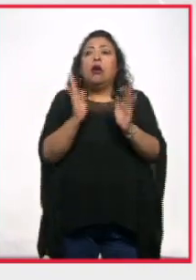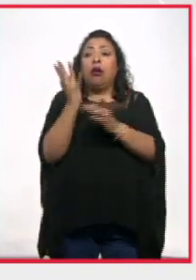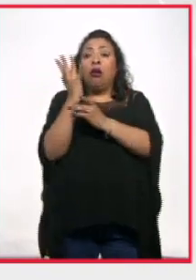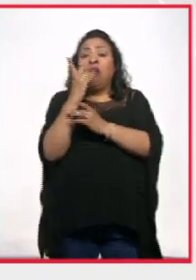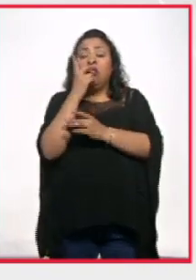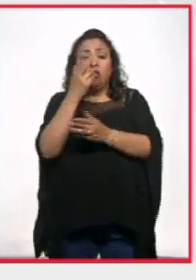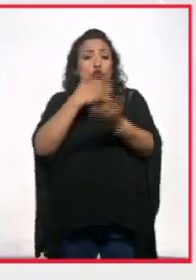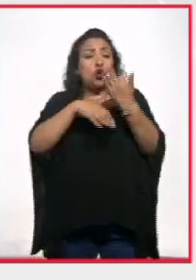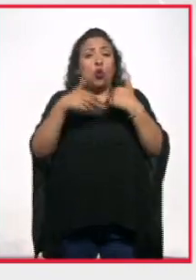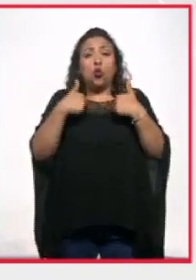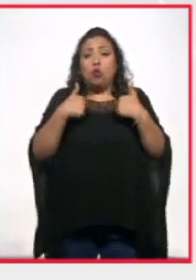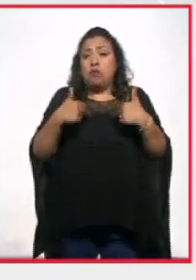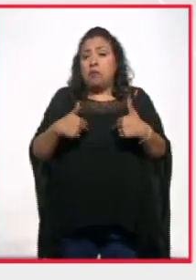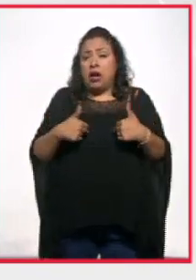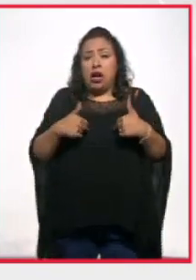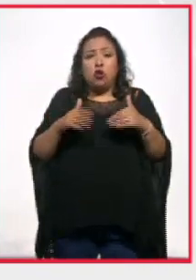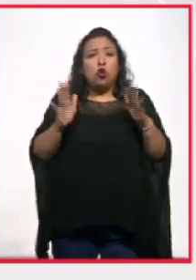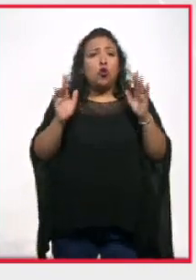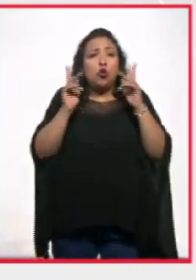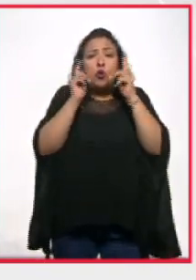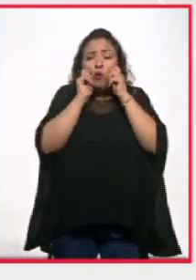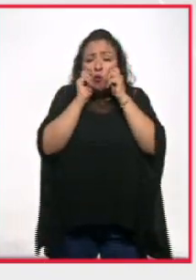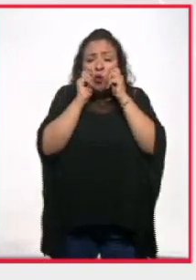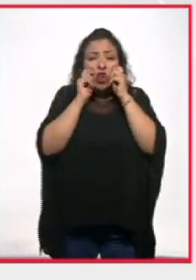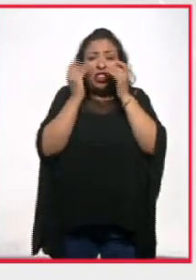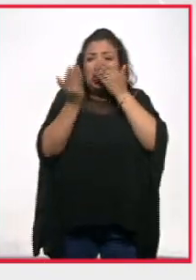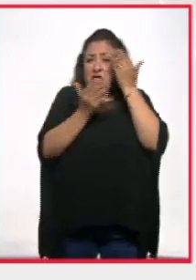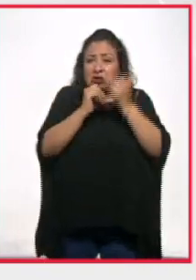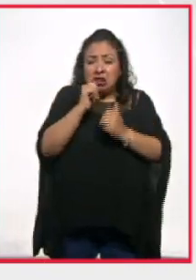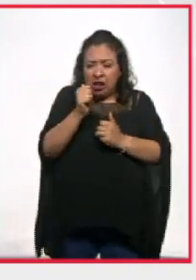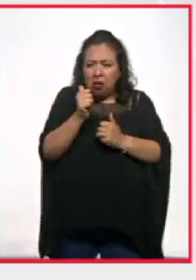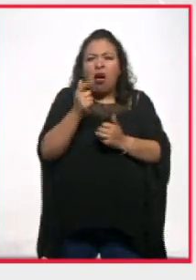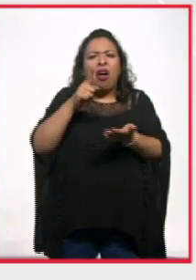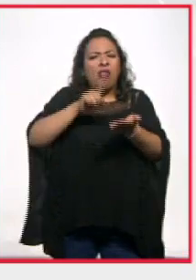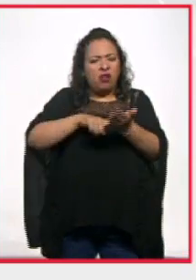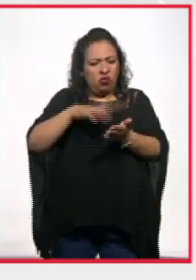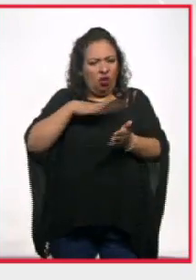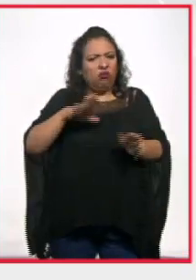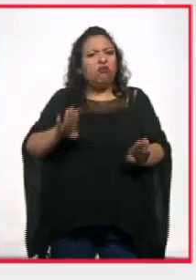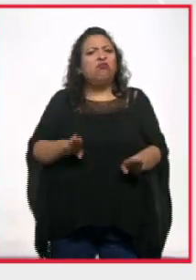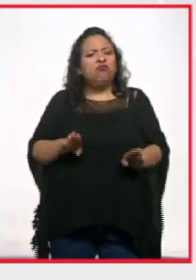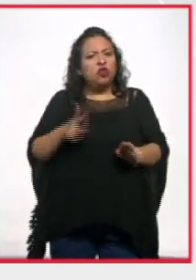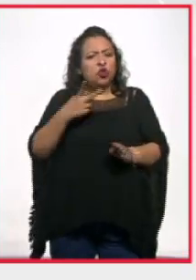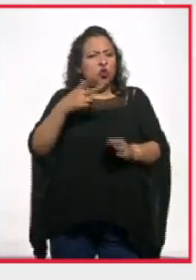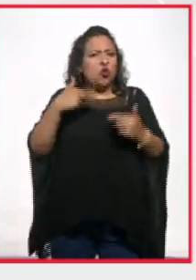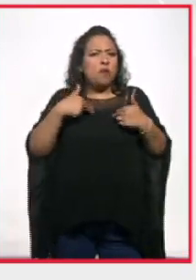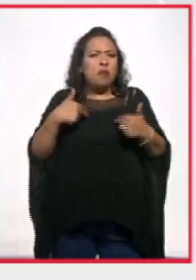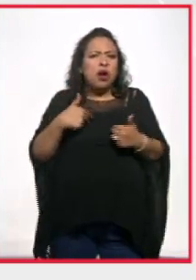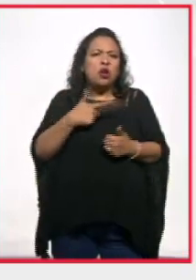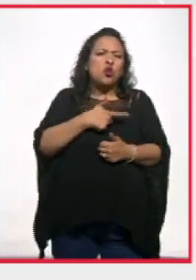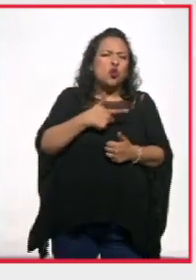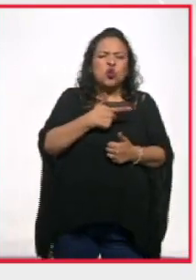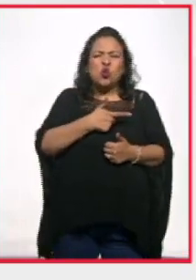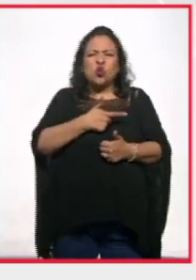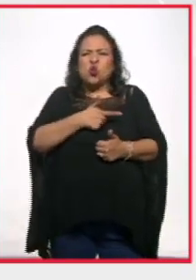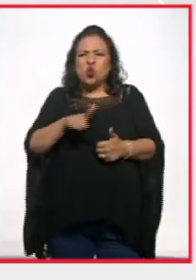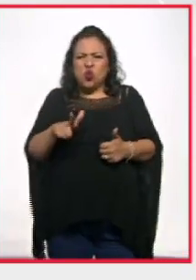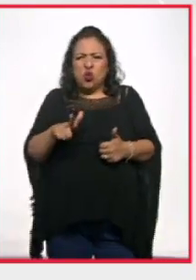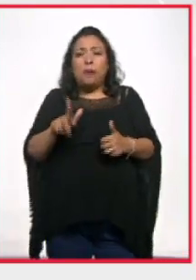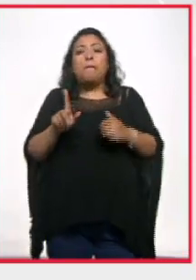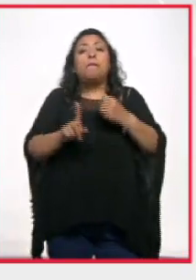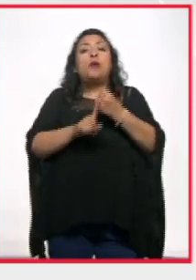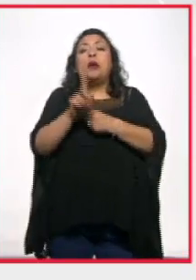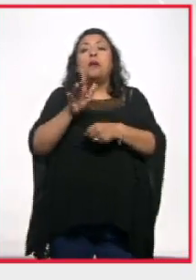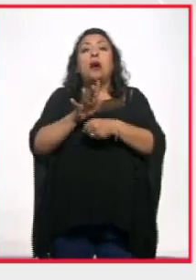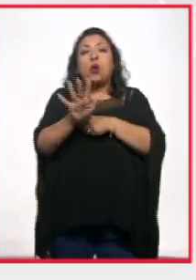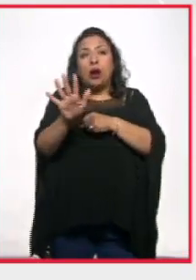todo ser humano, sin necesidad de estudiar, tiene esa facultad humana, es una facultad humana de gusto o disgusto. El problema